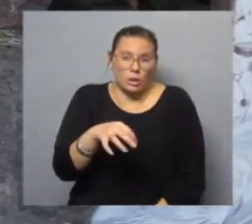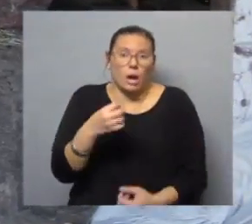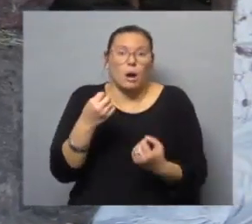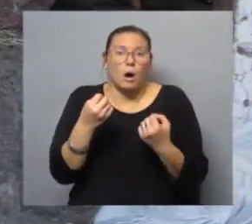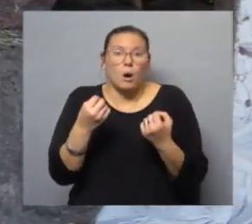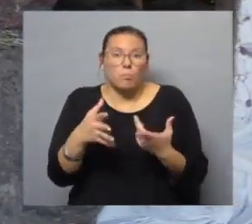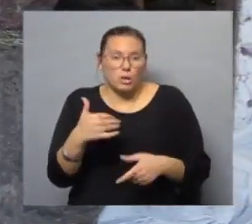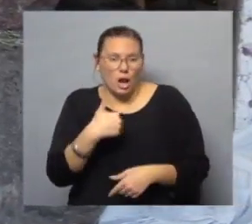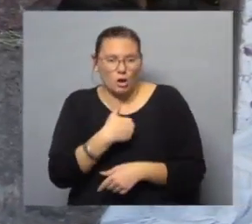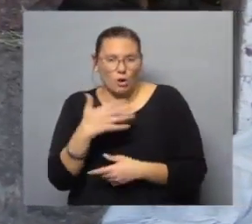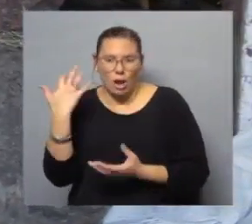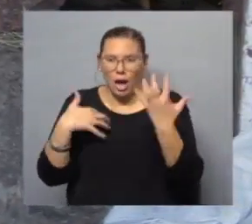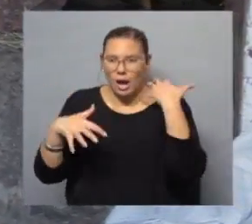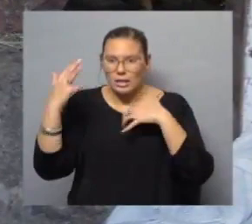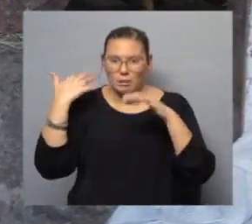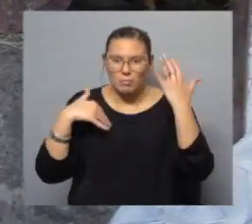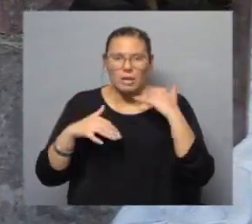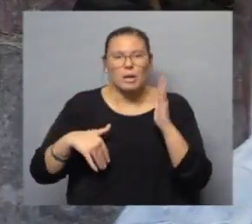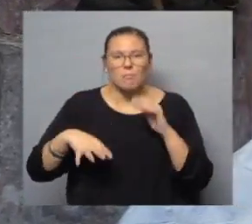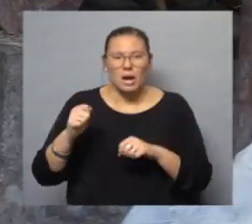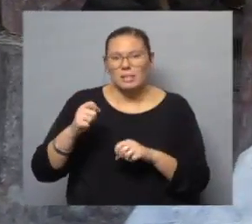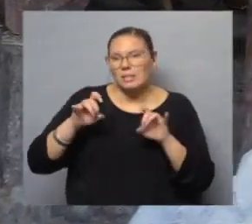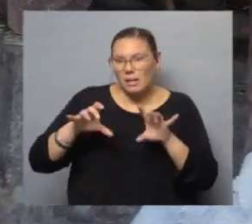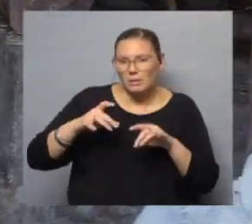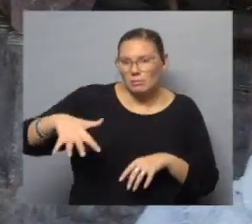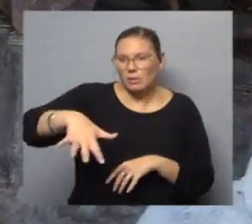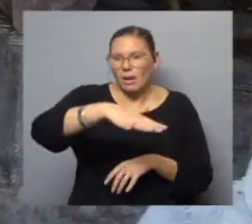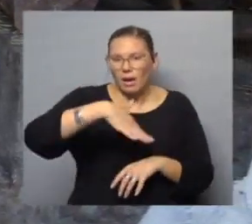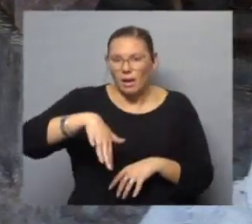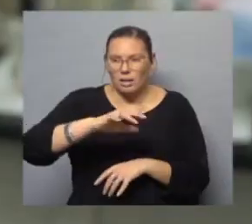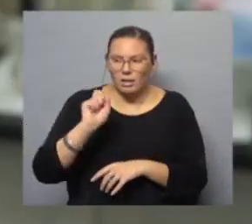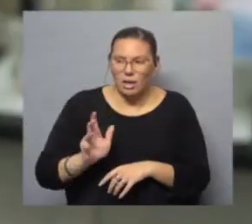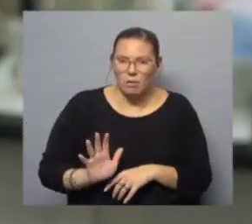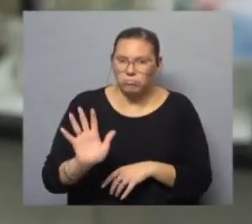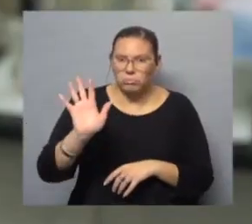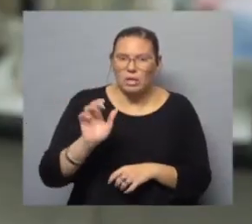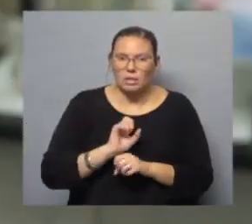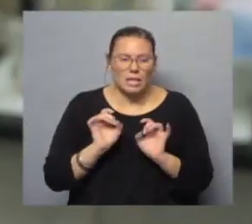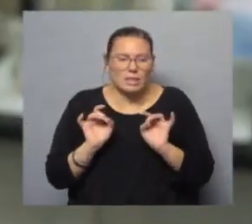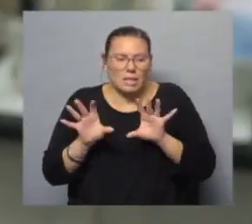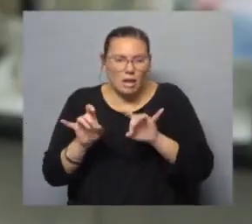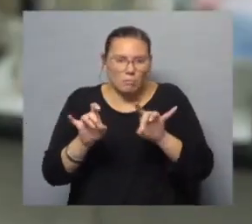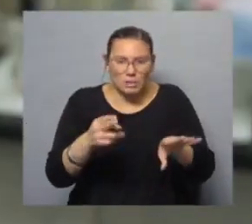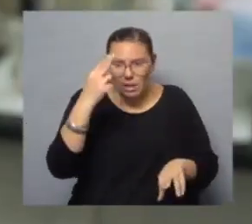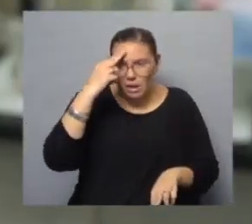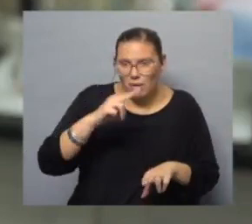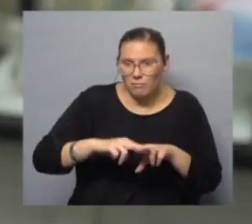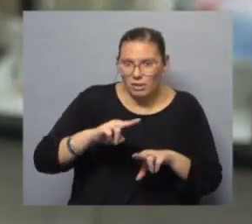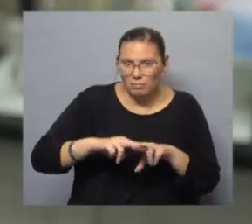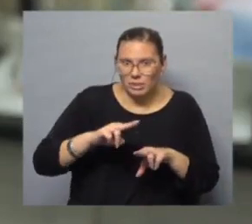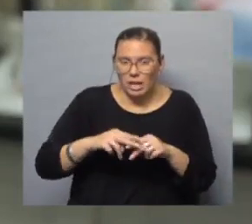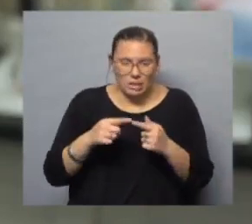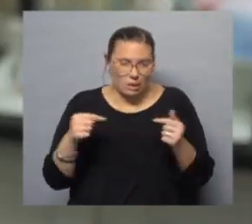que cumplen los animales, particularmente los silvestres, que tienen una capacidad intrínseca de transmisión de patógenos y